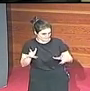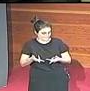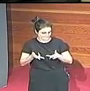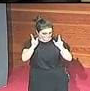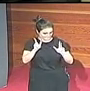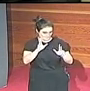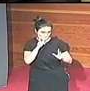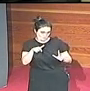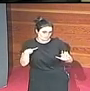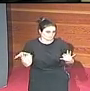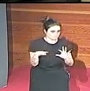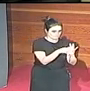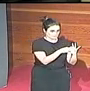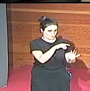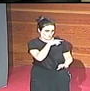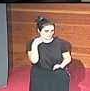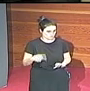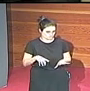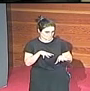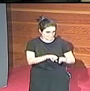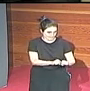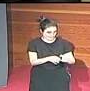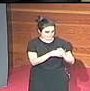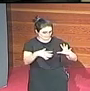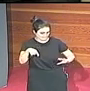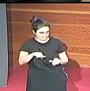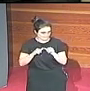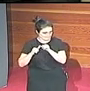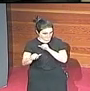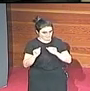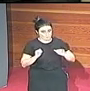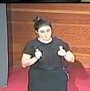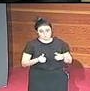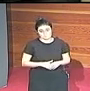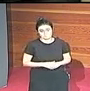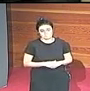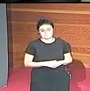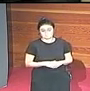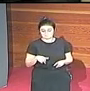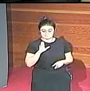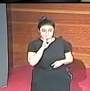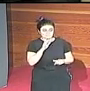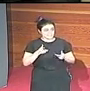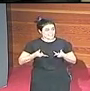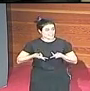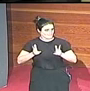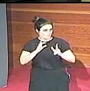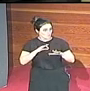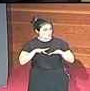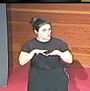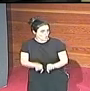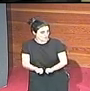colonial con Rusia. Una dinámica, esta liberación, esta